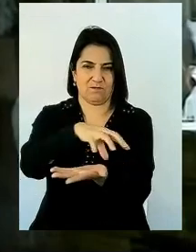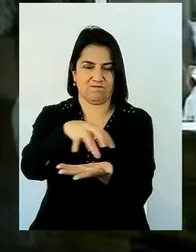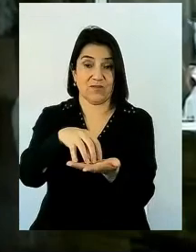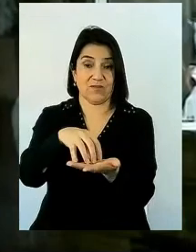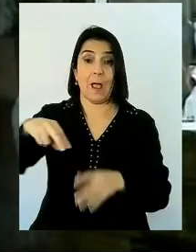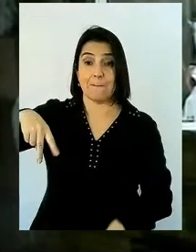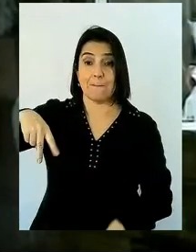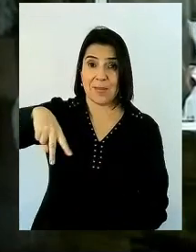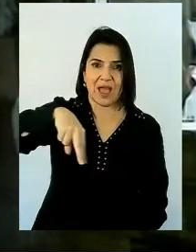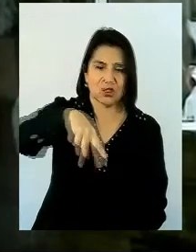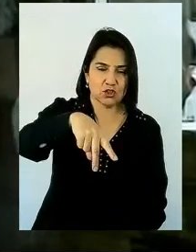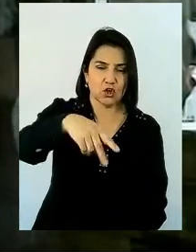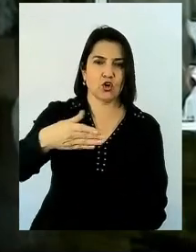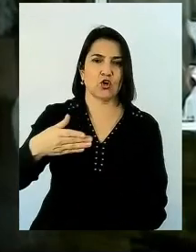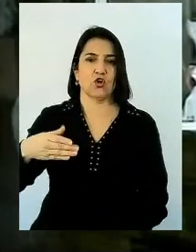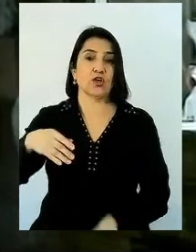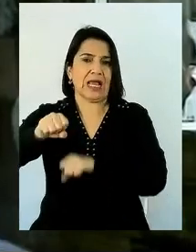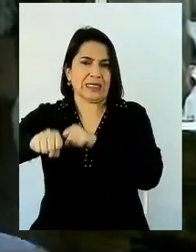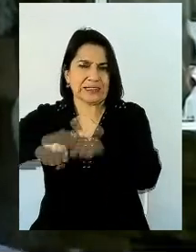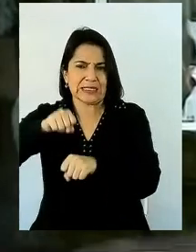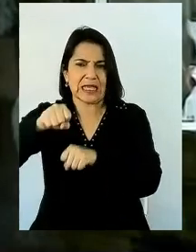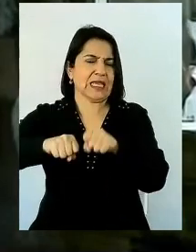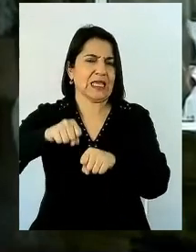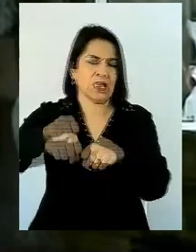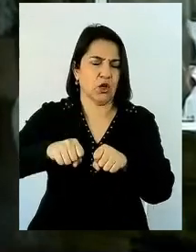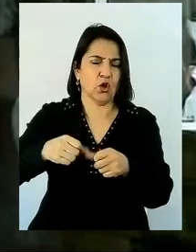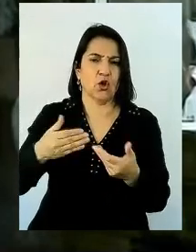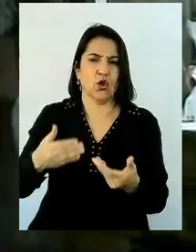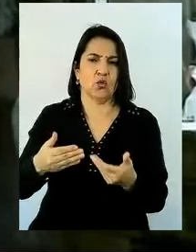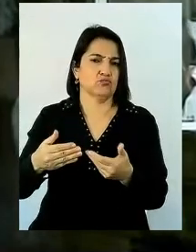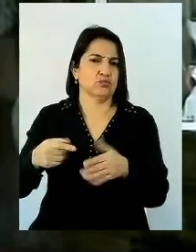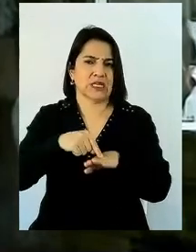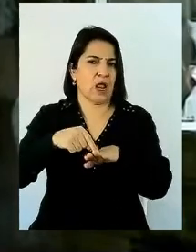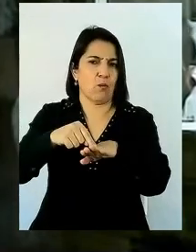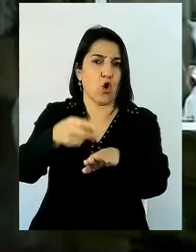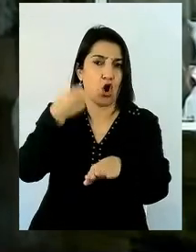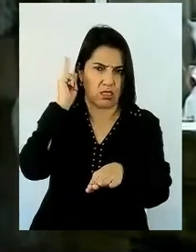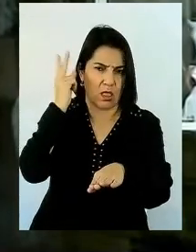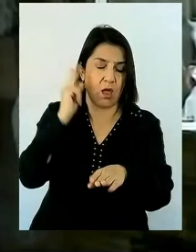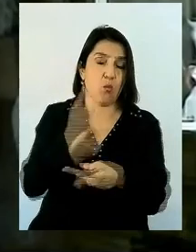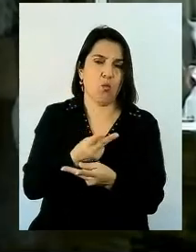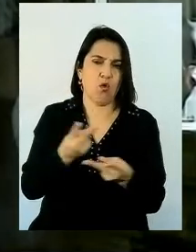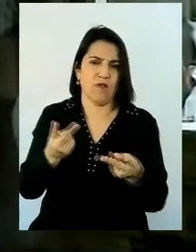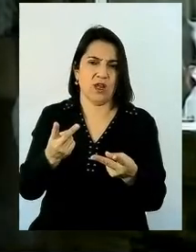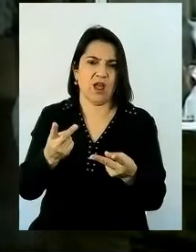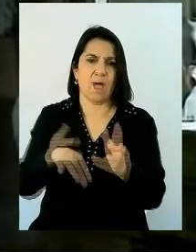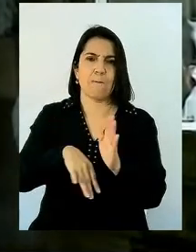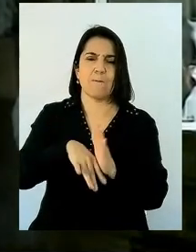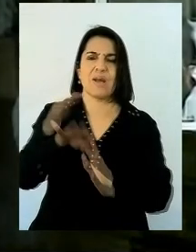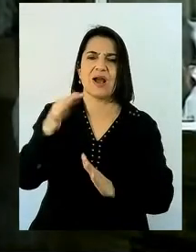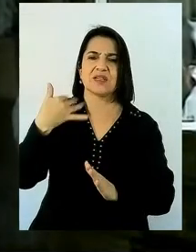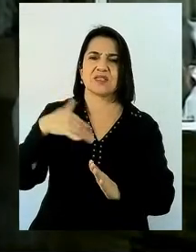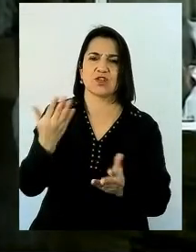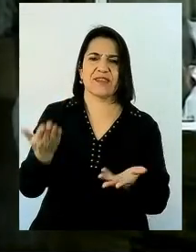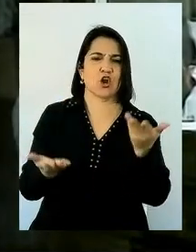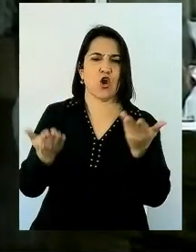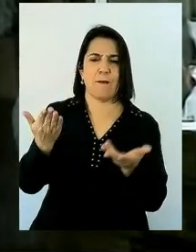de ciclo y transporte público tienen una prioridad frente al resto. Bueno, eso es